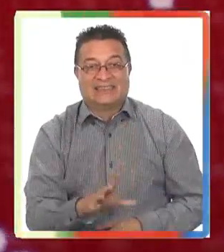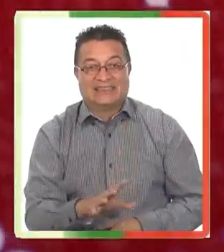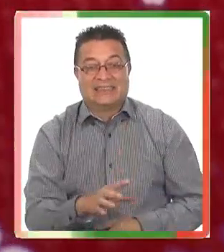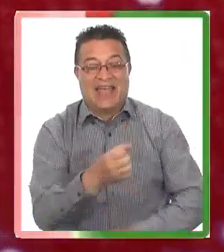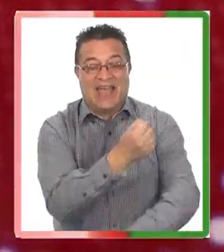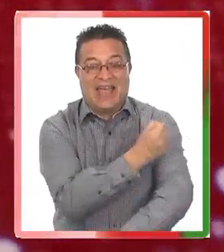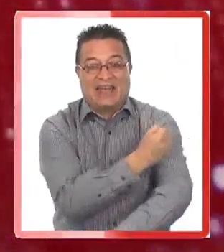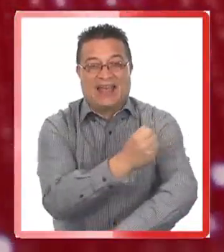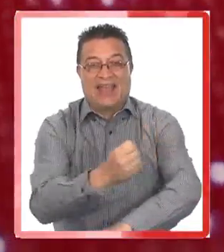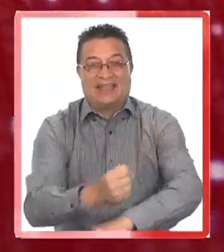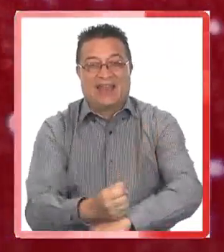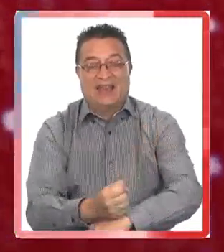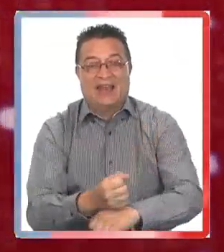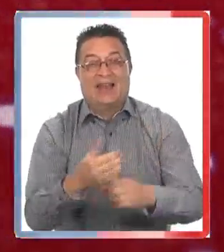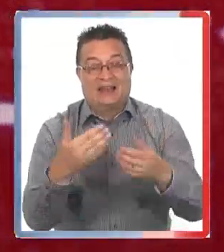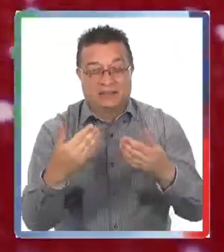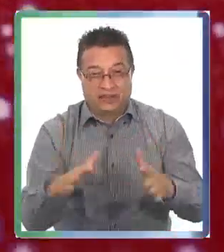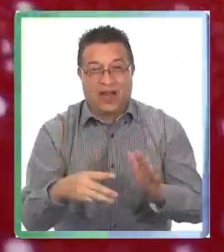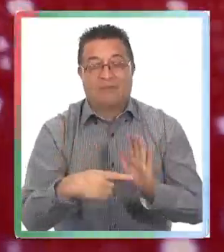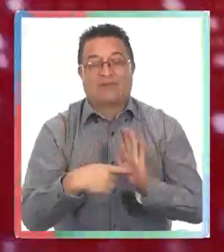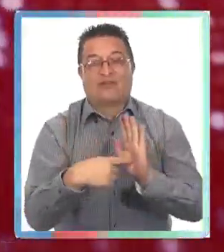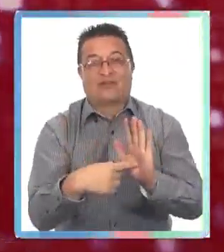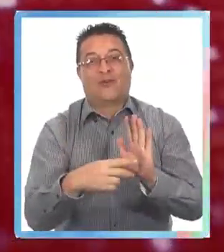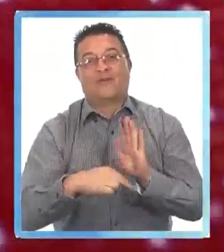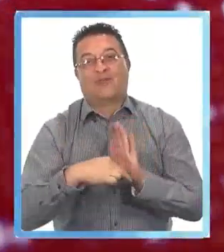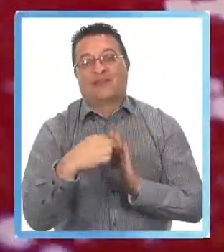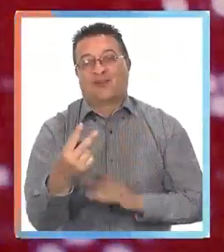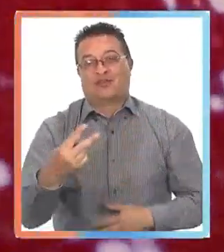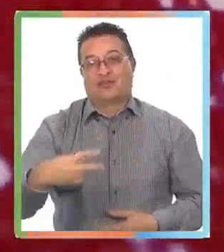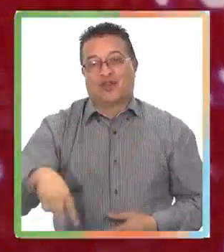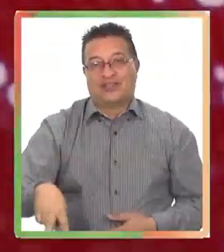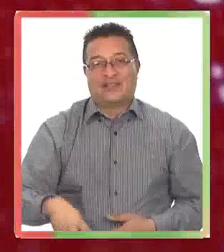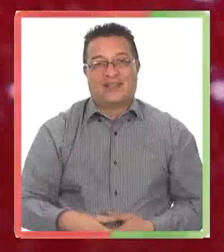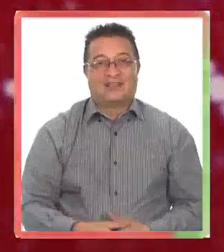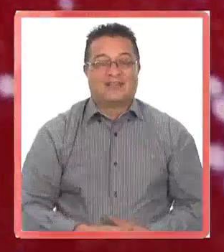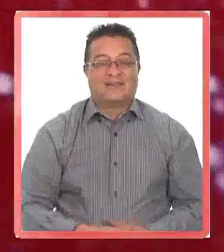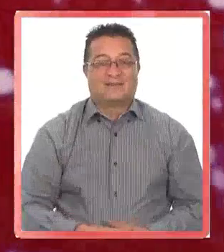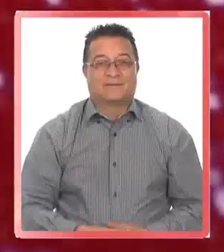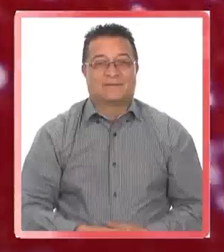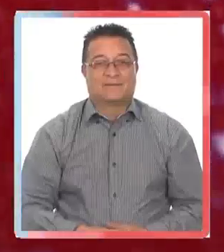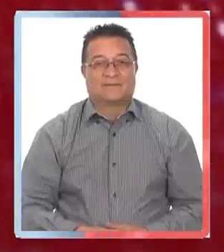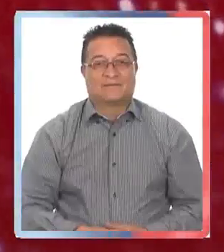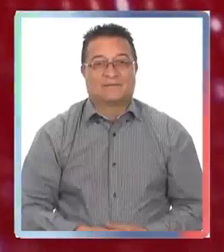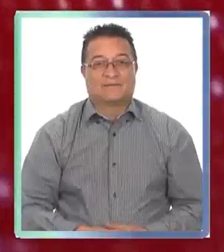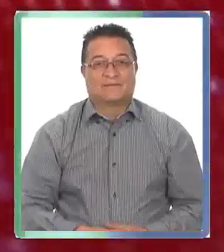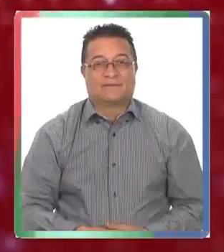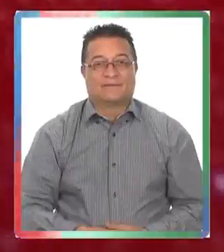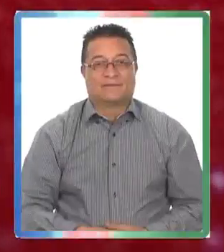Chile, Arcatel, presentó Portavoz Noticias.